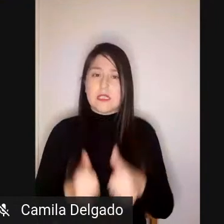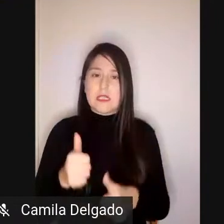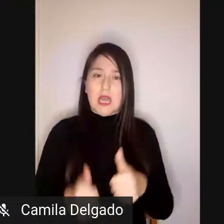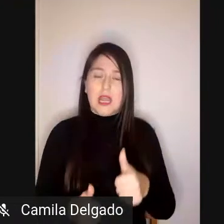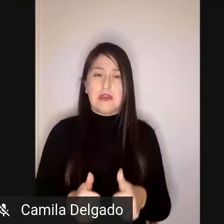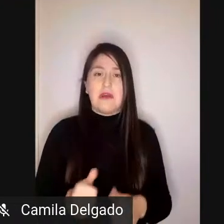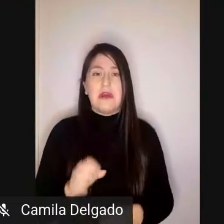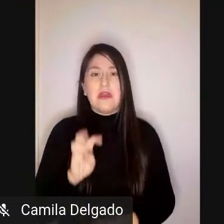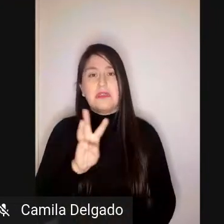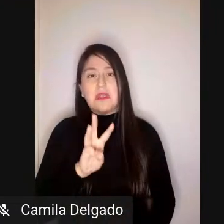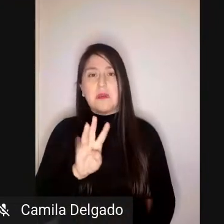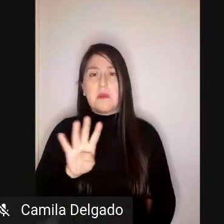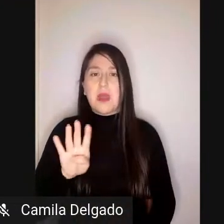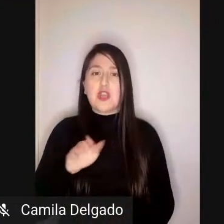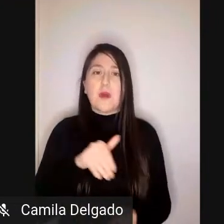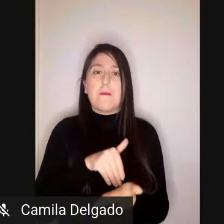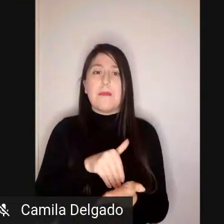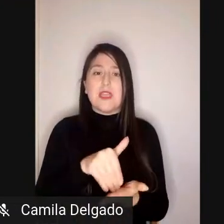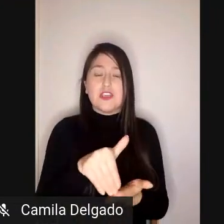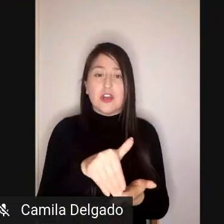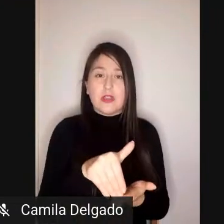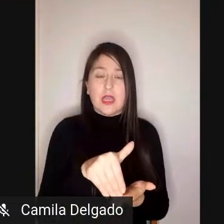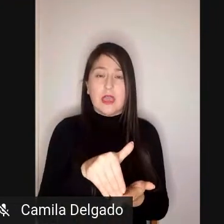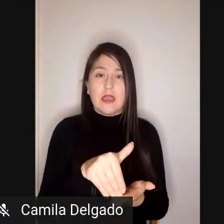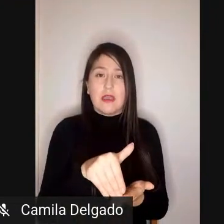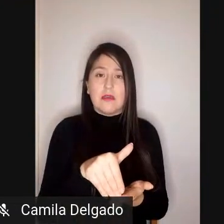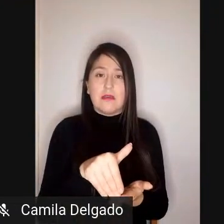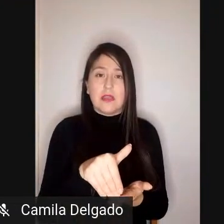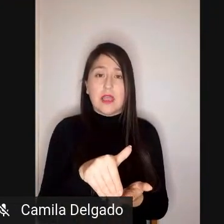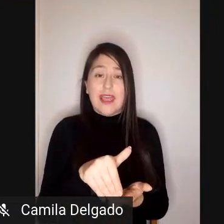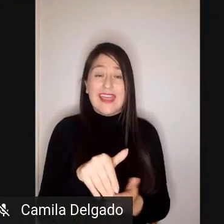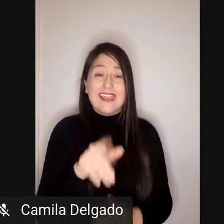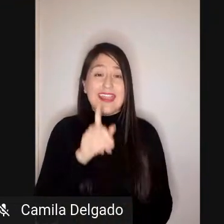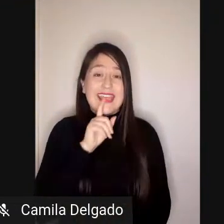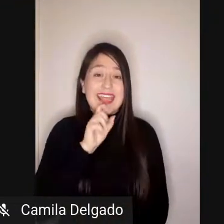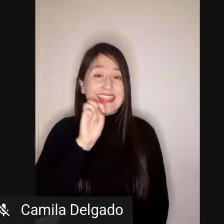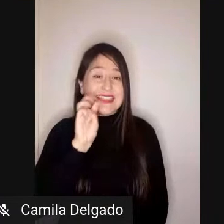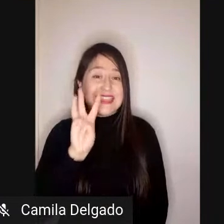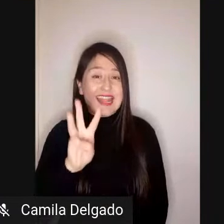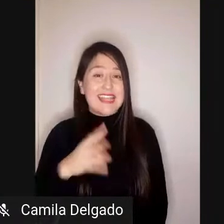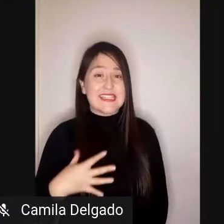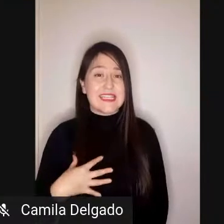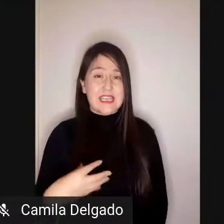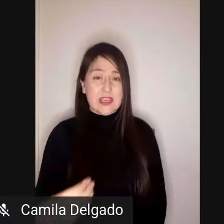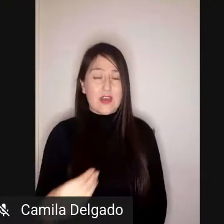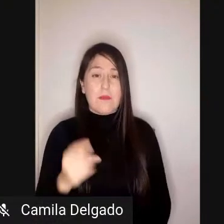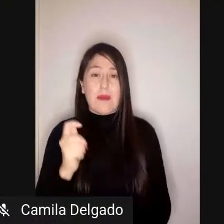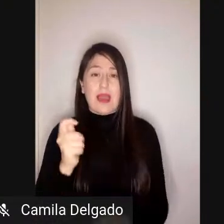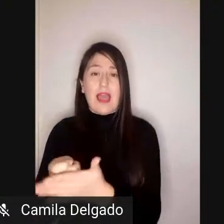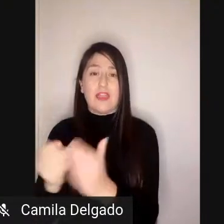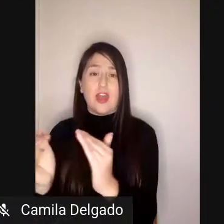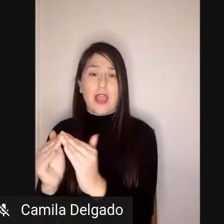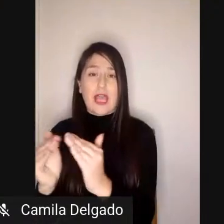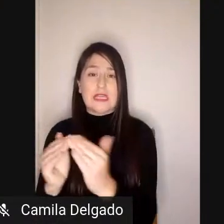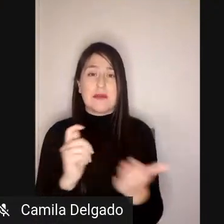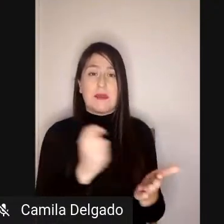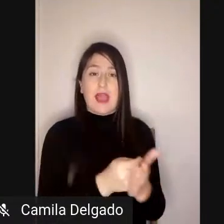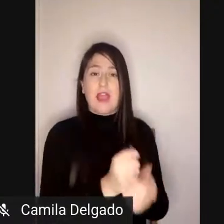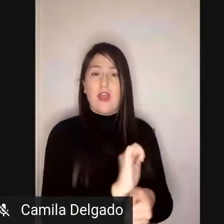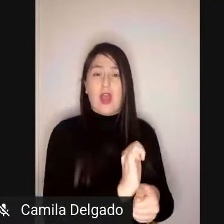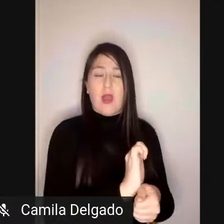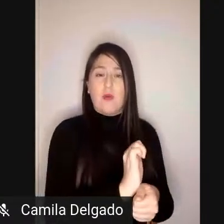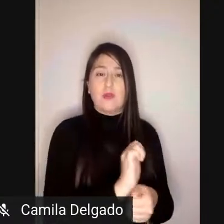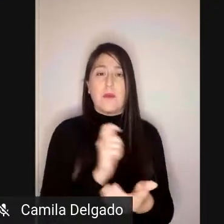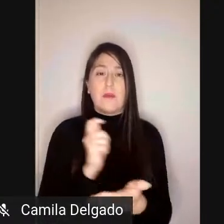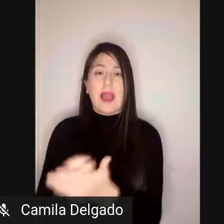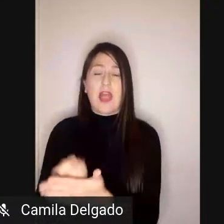2-4 millones de pesos, un poquito más, cesantes los dos, con 3 hijos, pagando casa, auto, estudio, en